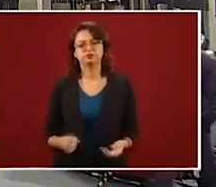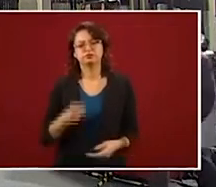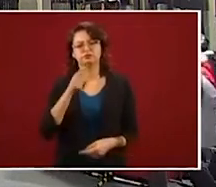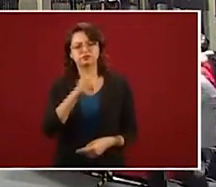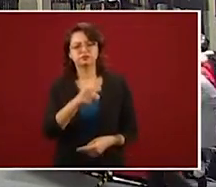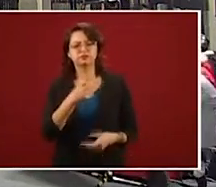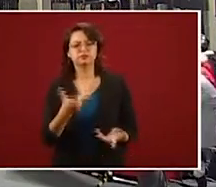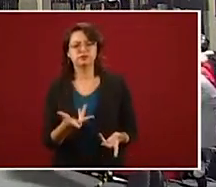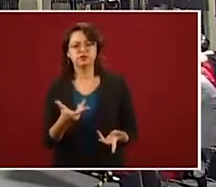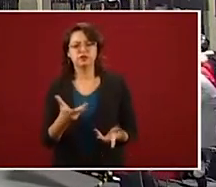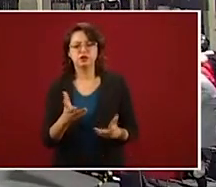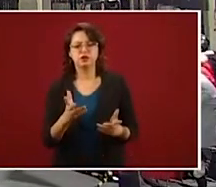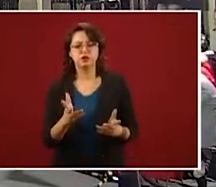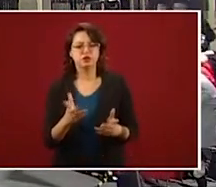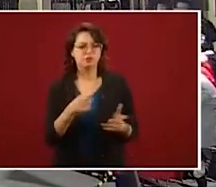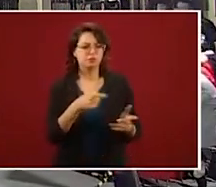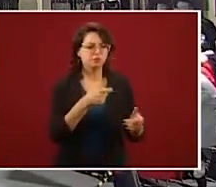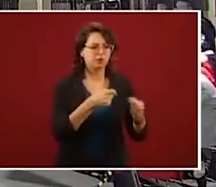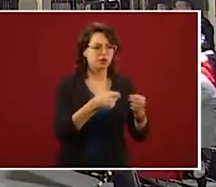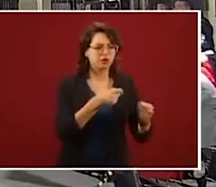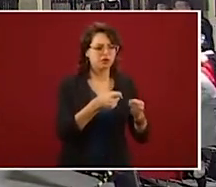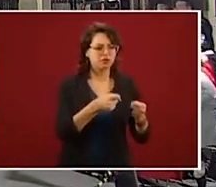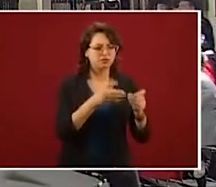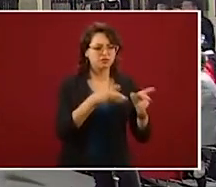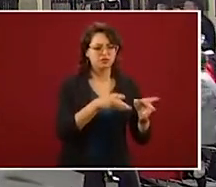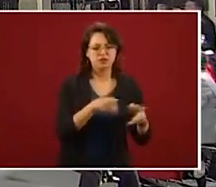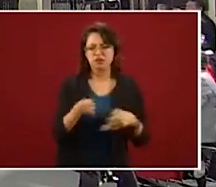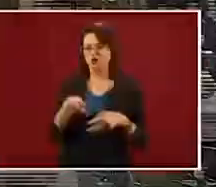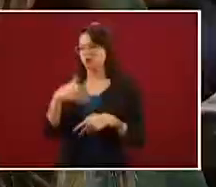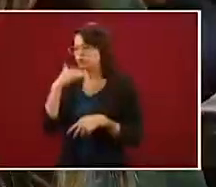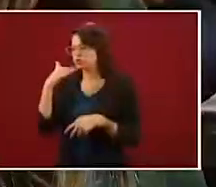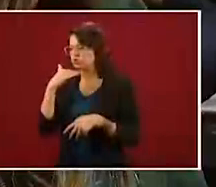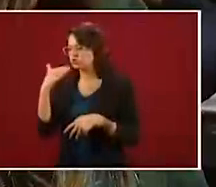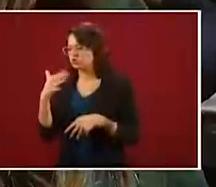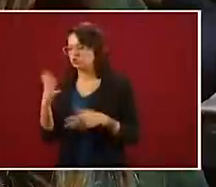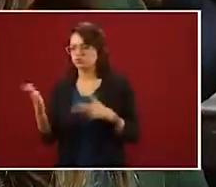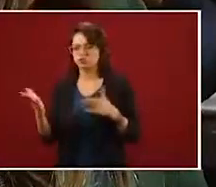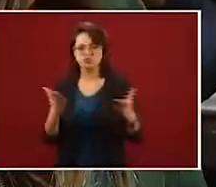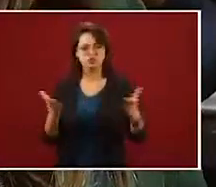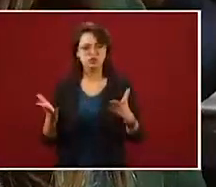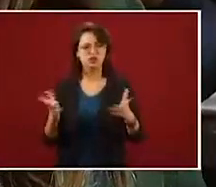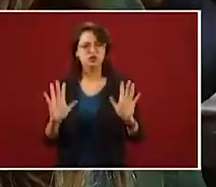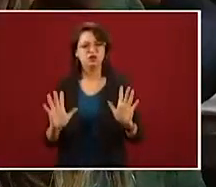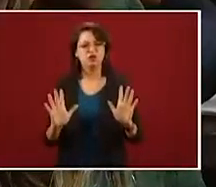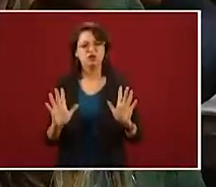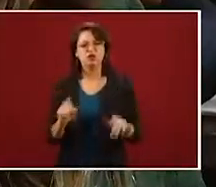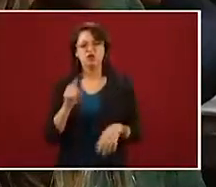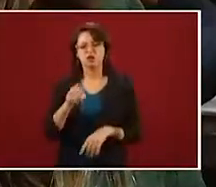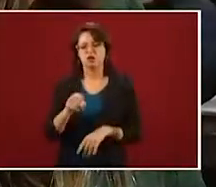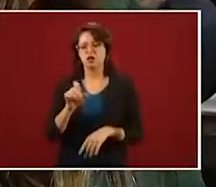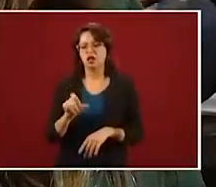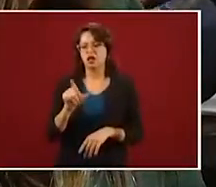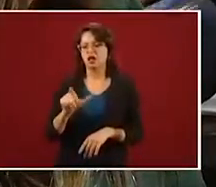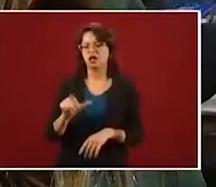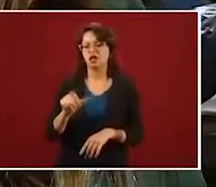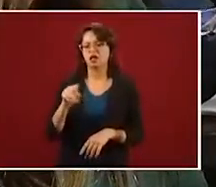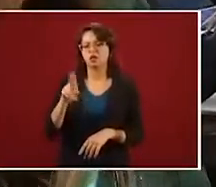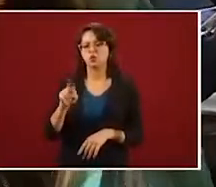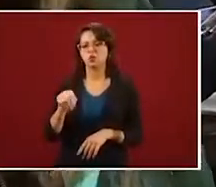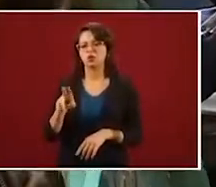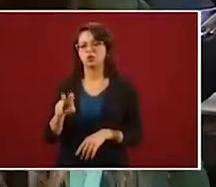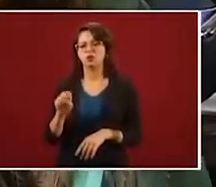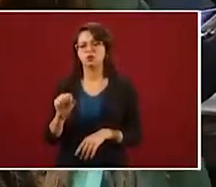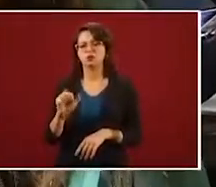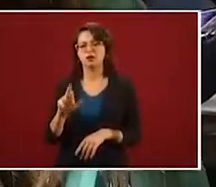periodísticos y de corrupción. Y estoy leyendo en, por ejemplo, el Universal, México mejora un punto en ranking